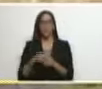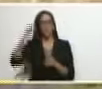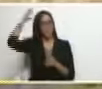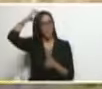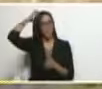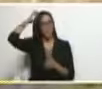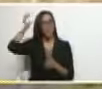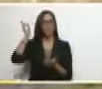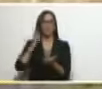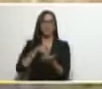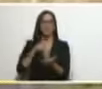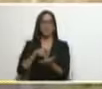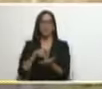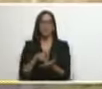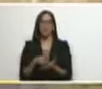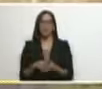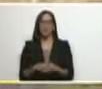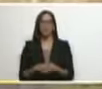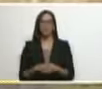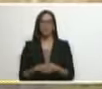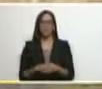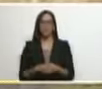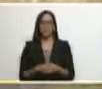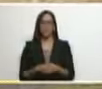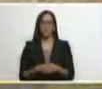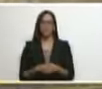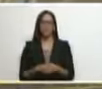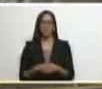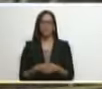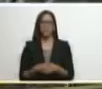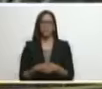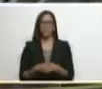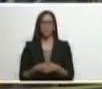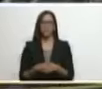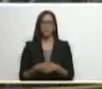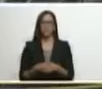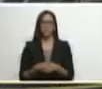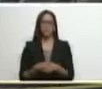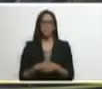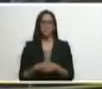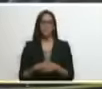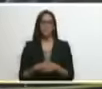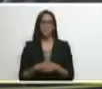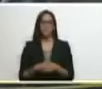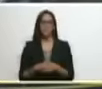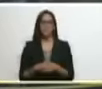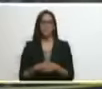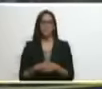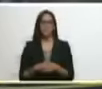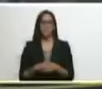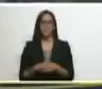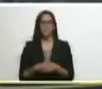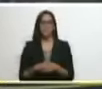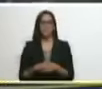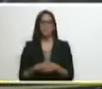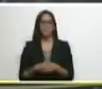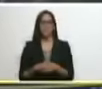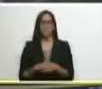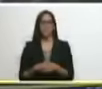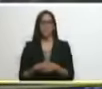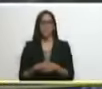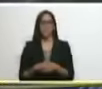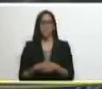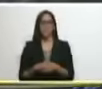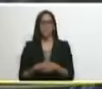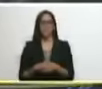Nunca antes en la historia republicana se le había convocado a Venezuela, a todo un pueblo, el texto de una constitución, y fue lo que